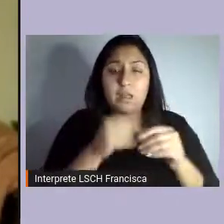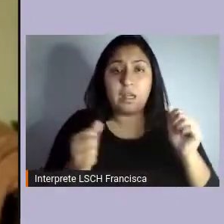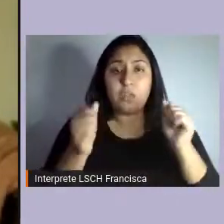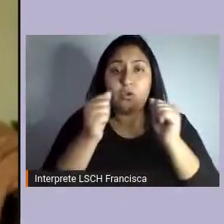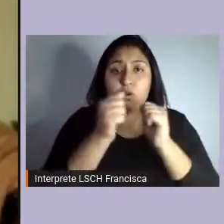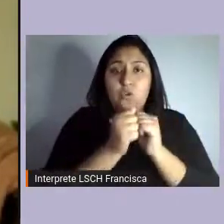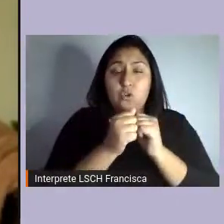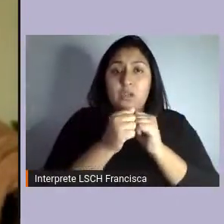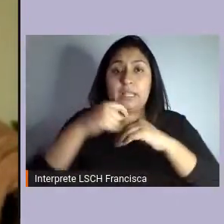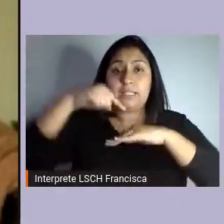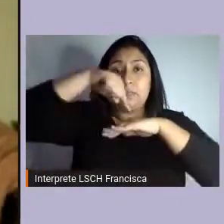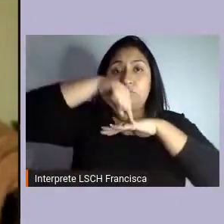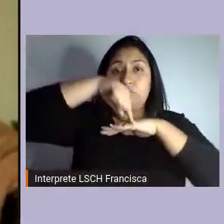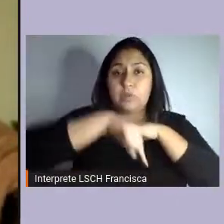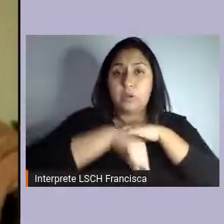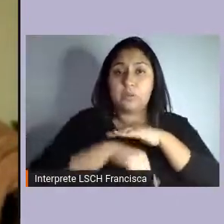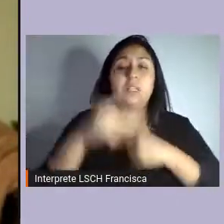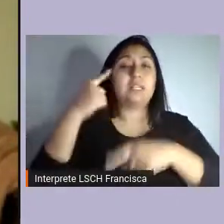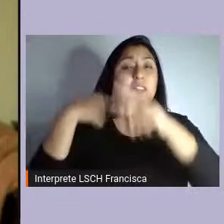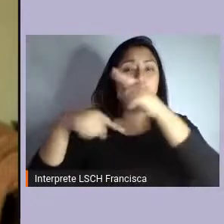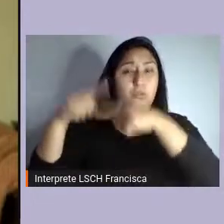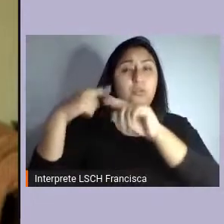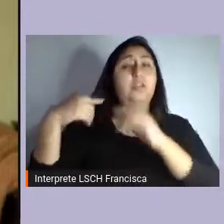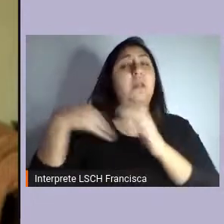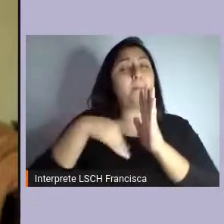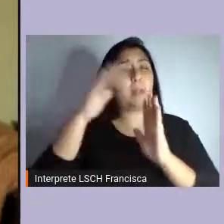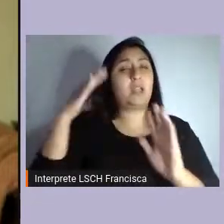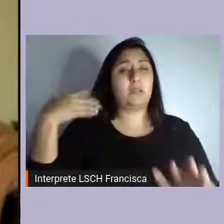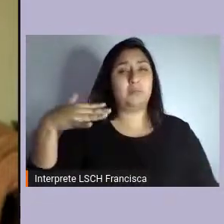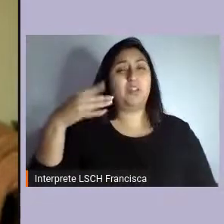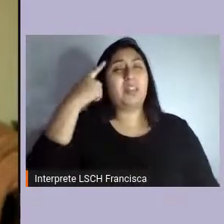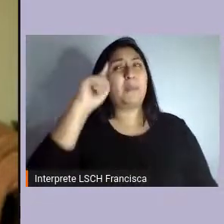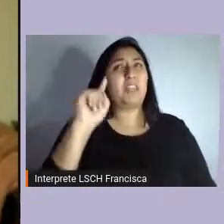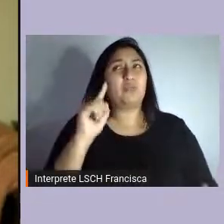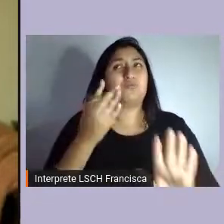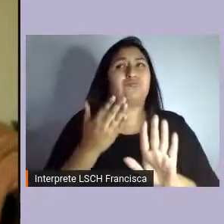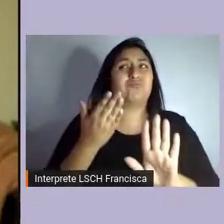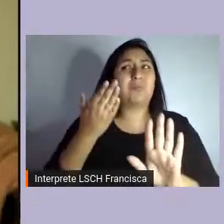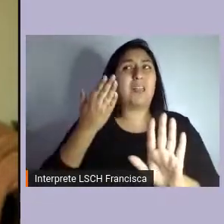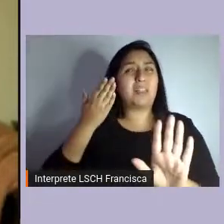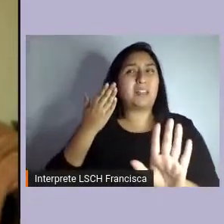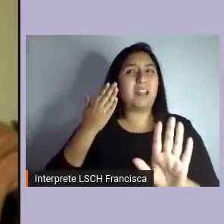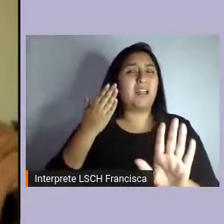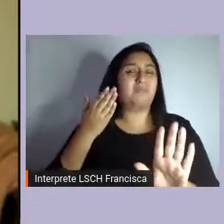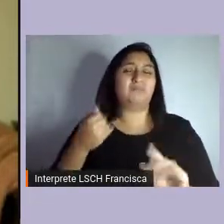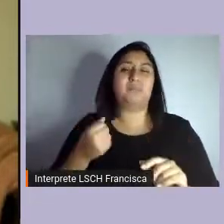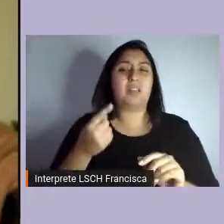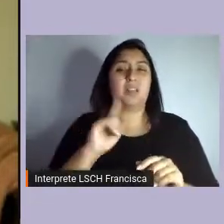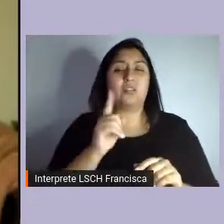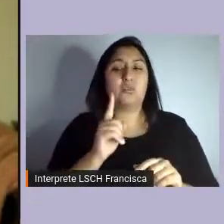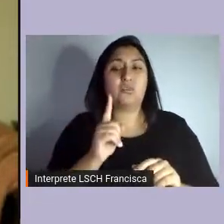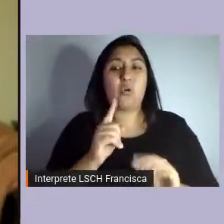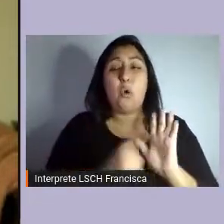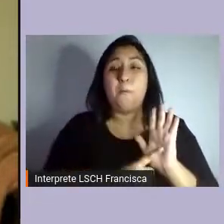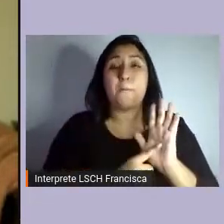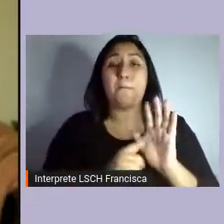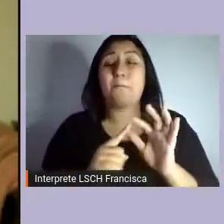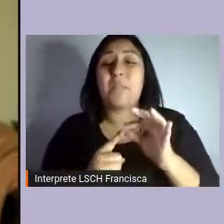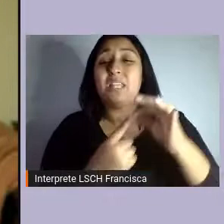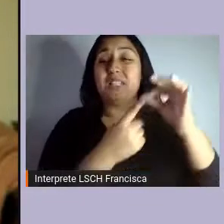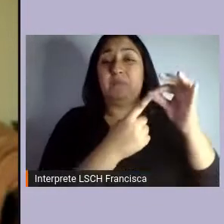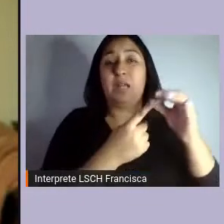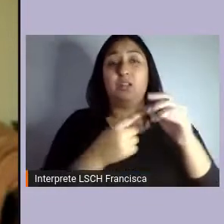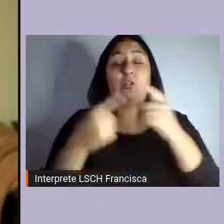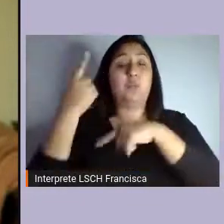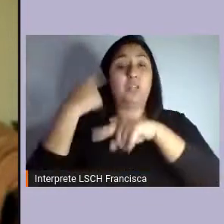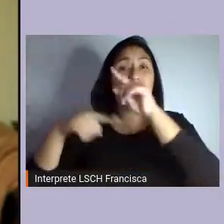historia más con palabras mayores, pero muy de trasfondo, es como una escenografía casi, de la historia de Chile. O sea,